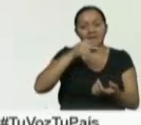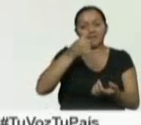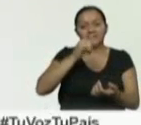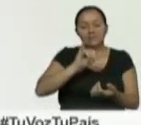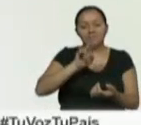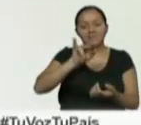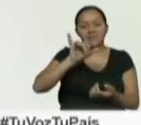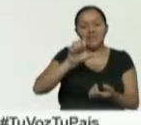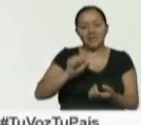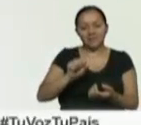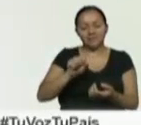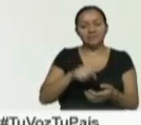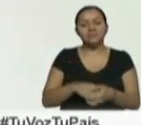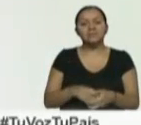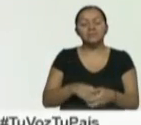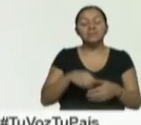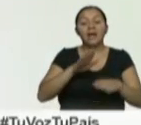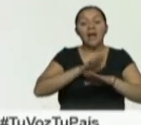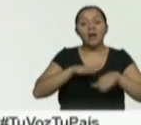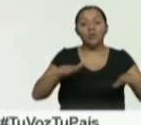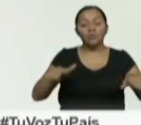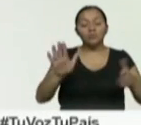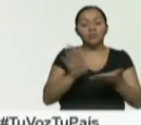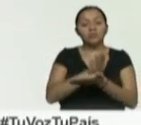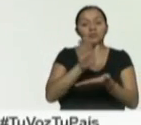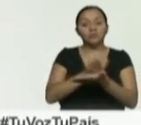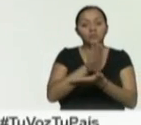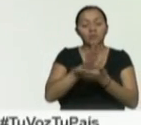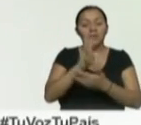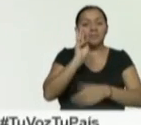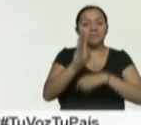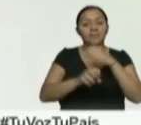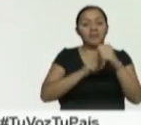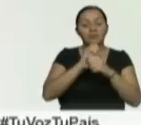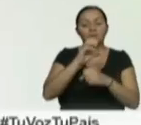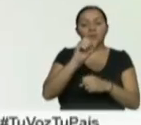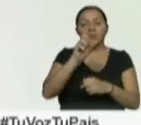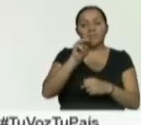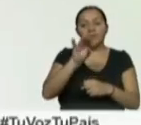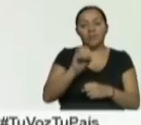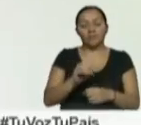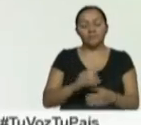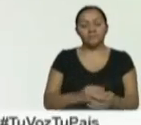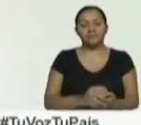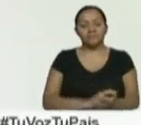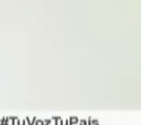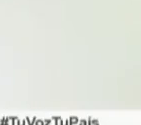Eileen Villegas Santana, estudiante de la Unidad Educativa del Milenio Olmedo.